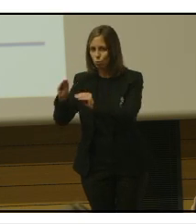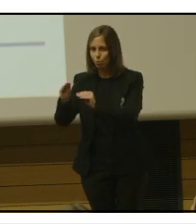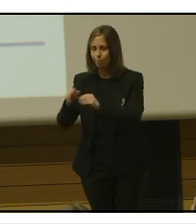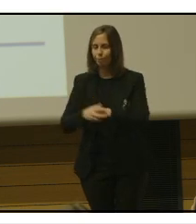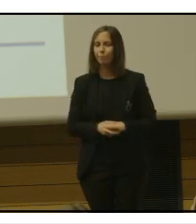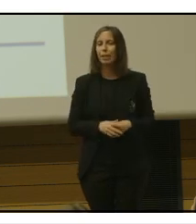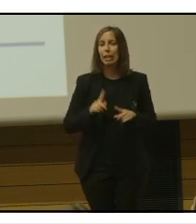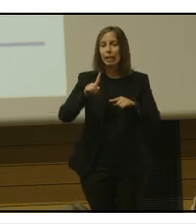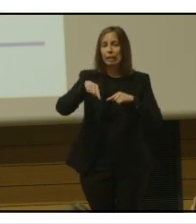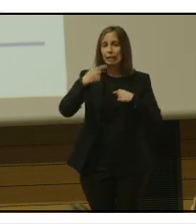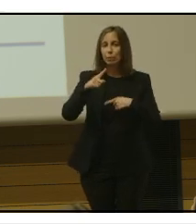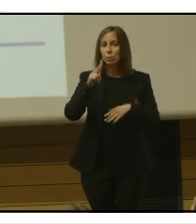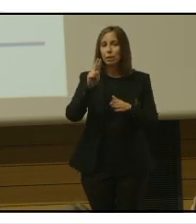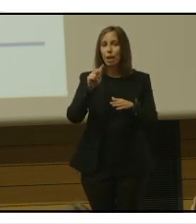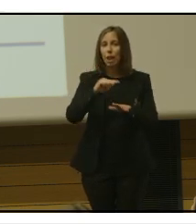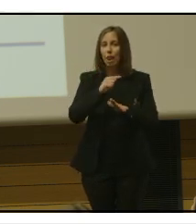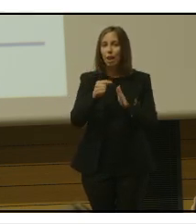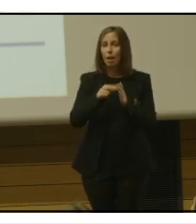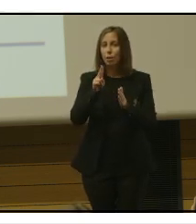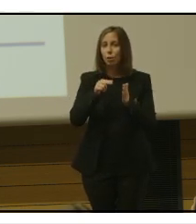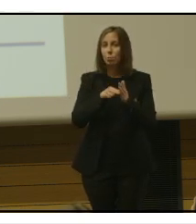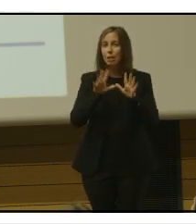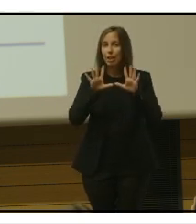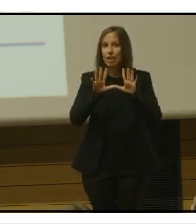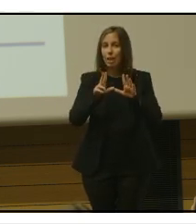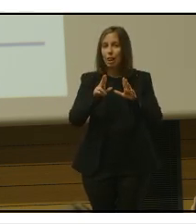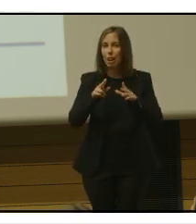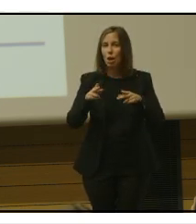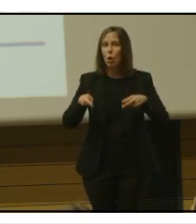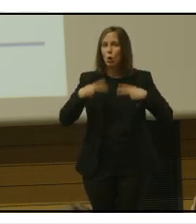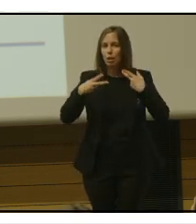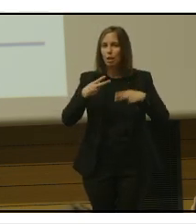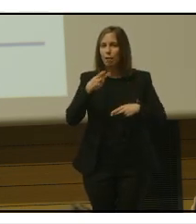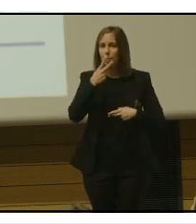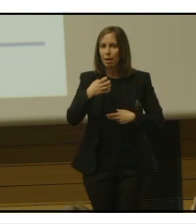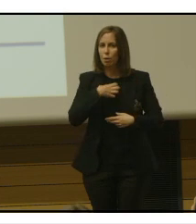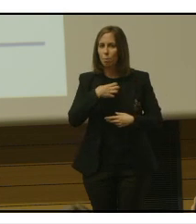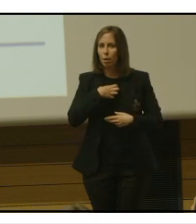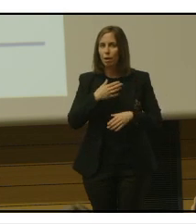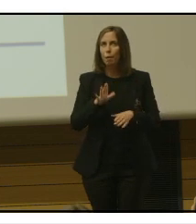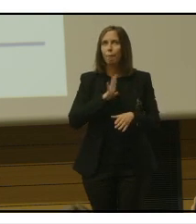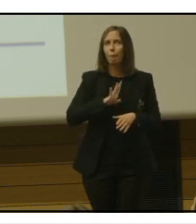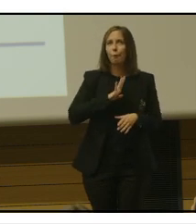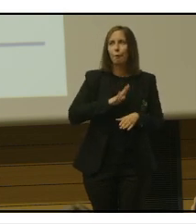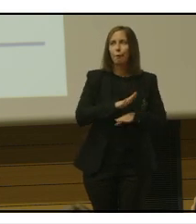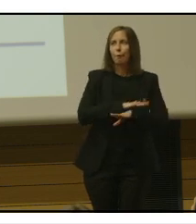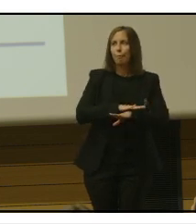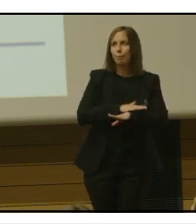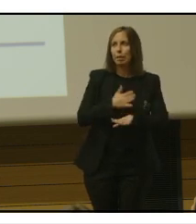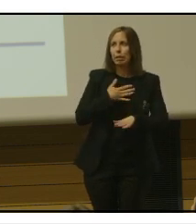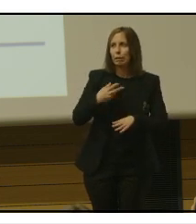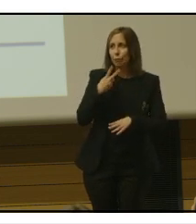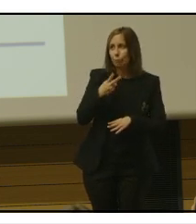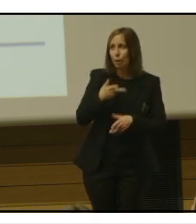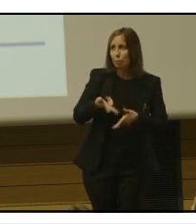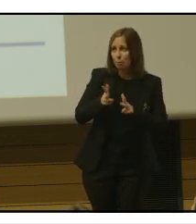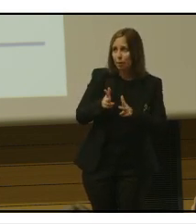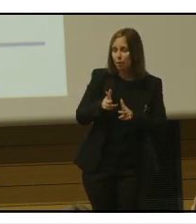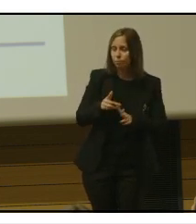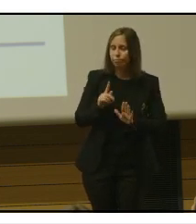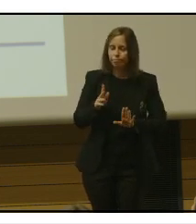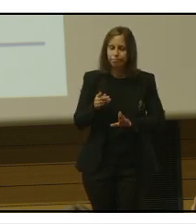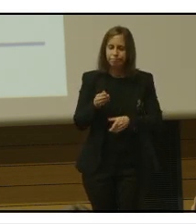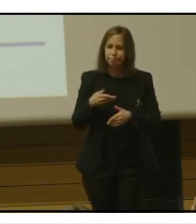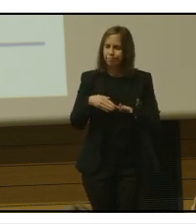llegamos a esta ley de 2010, no se podía ya fumar en la hostelería, por favor. Los hosteleros pedían al Ministerio que sí que se pudiese fumar. No voy a entrar en esto porque bueno,